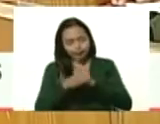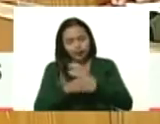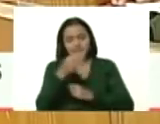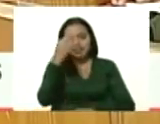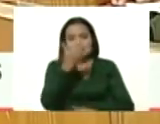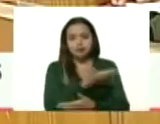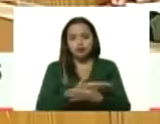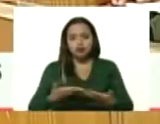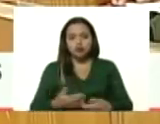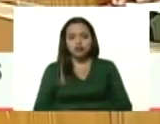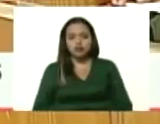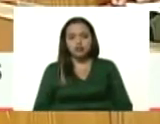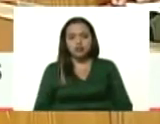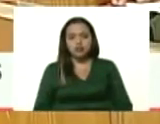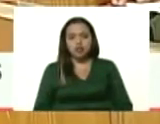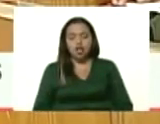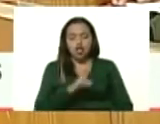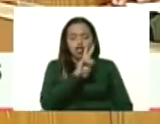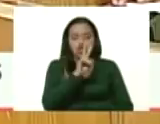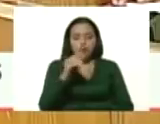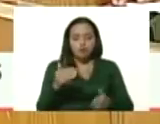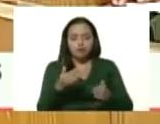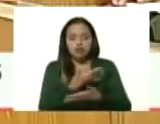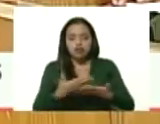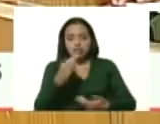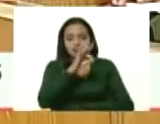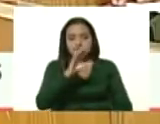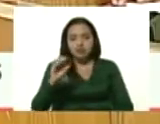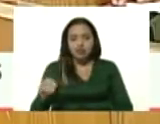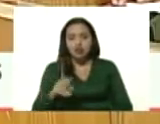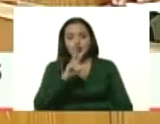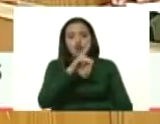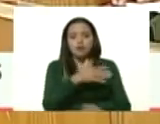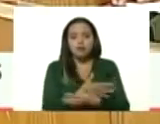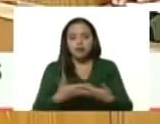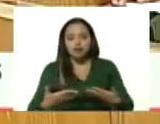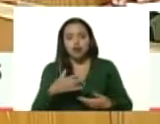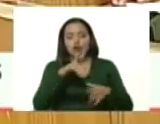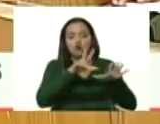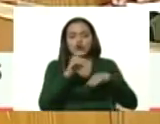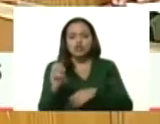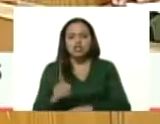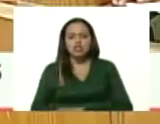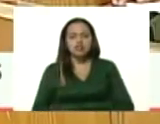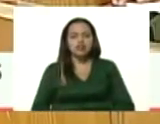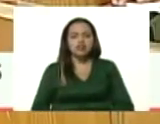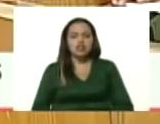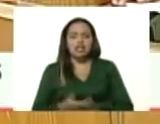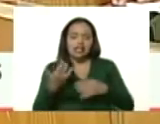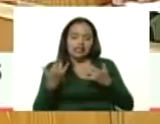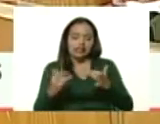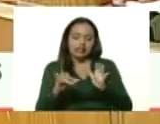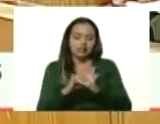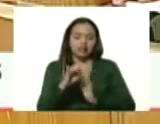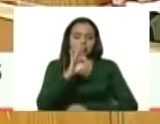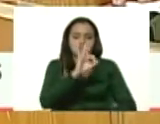3 millones, 2.300.000, 2.500.000, 2.800.000, y ya vamos por